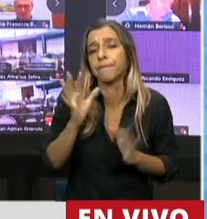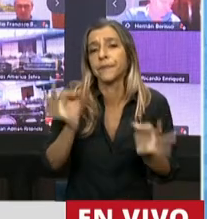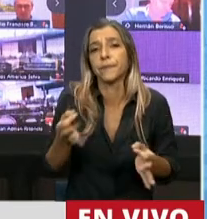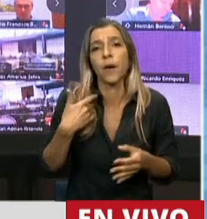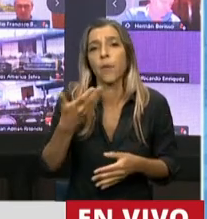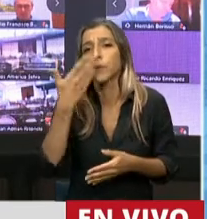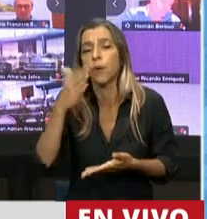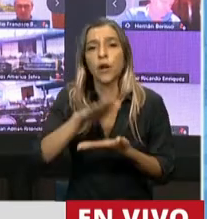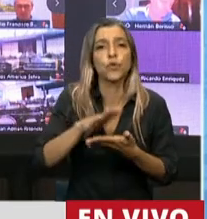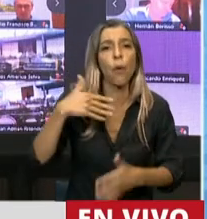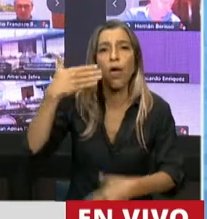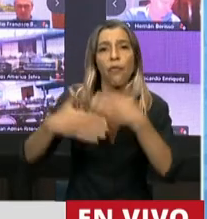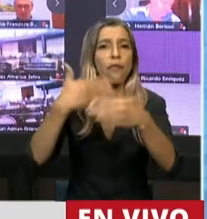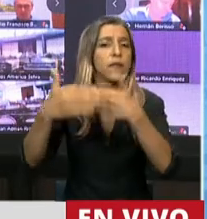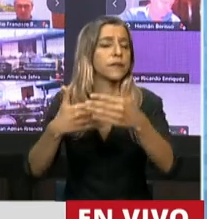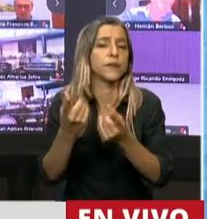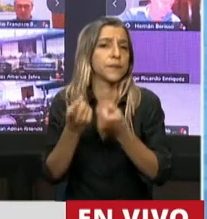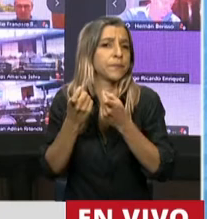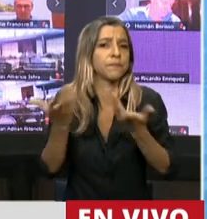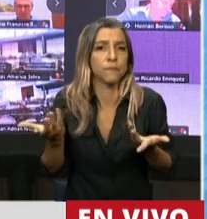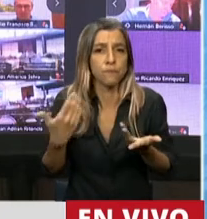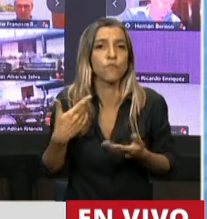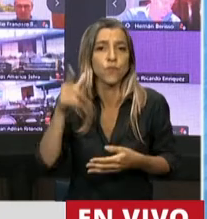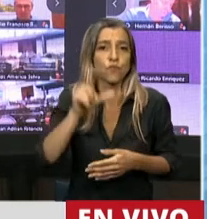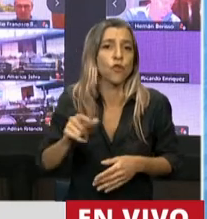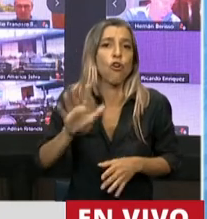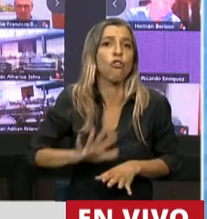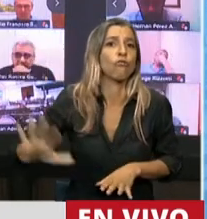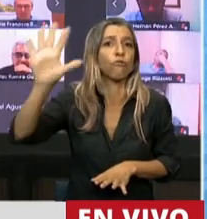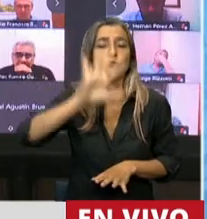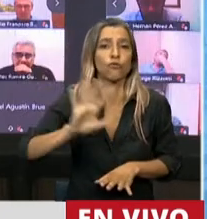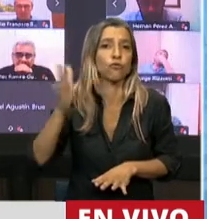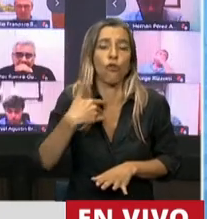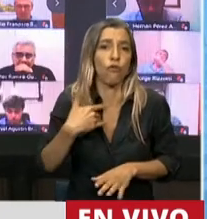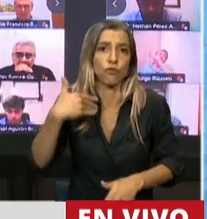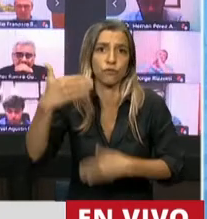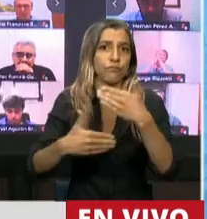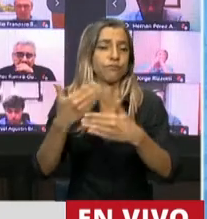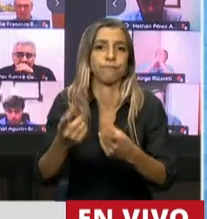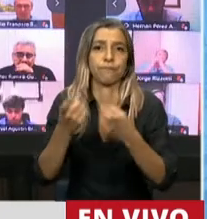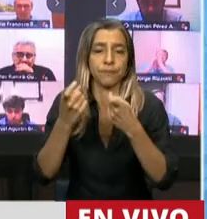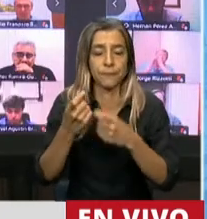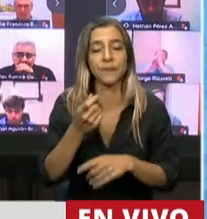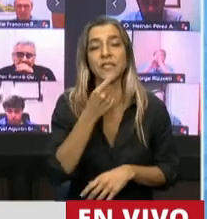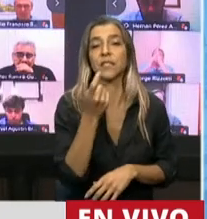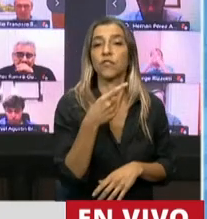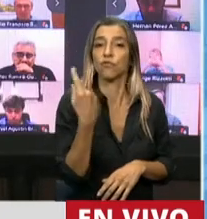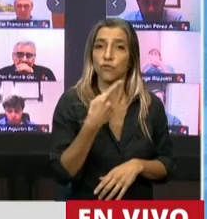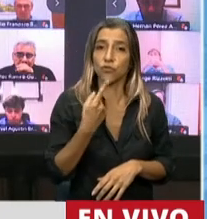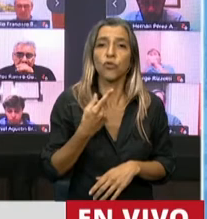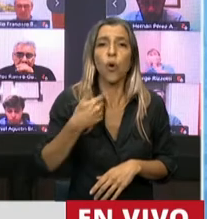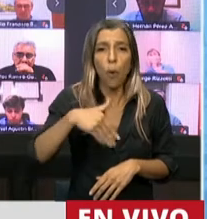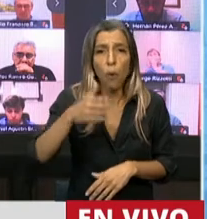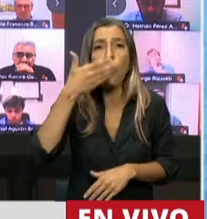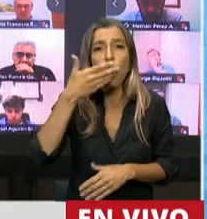desarrollo relativo que las regiones y las ciudades alcanzan. Y si nosotros queremos de verdad discutir la federalización del